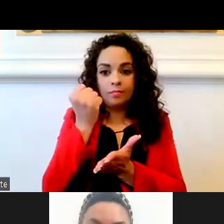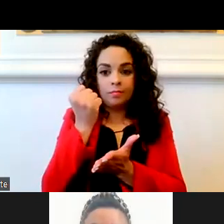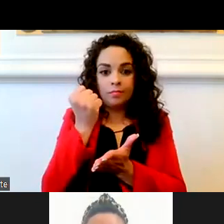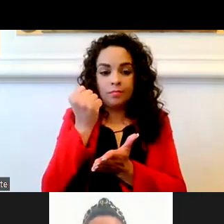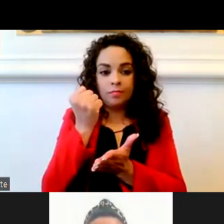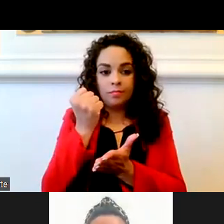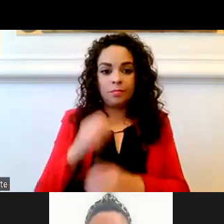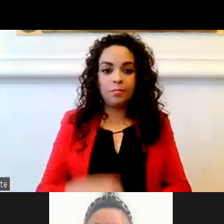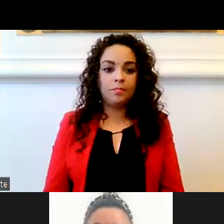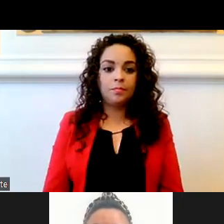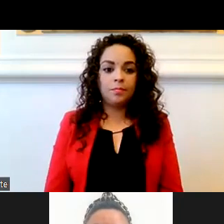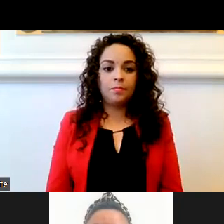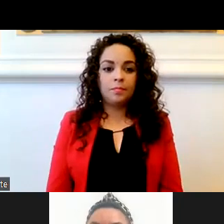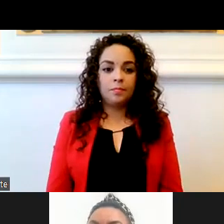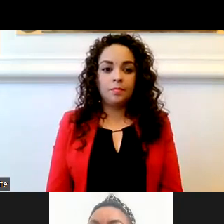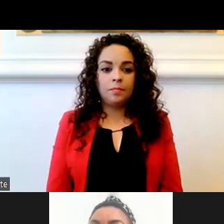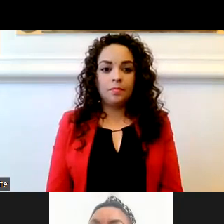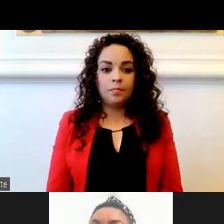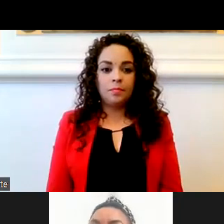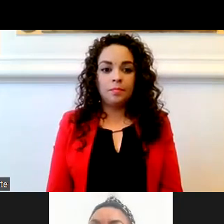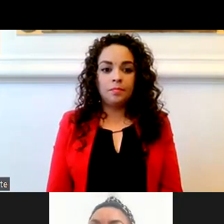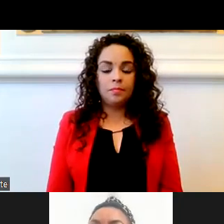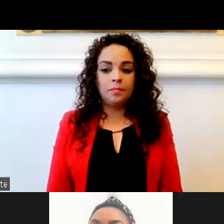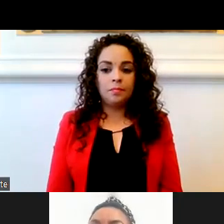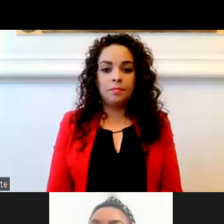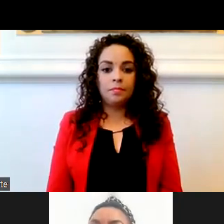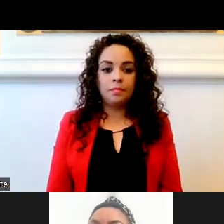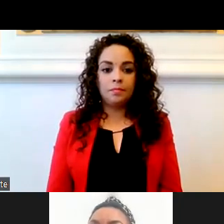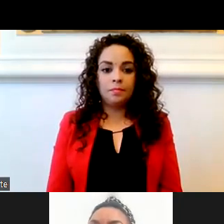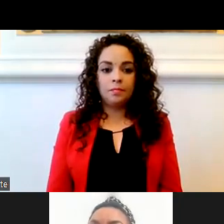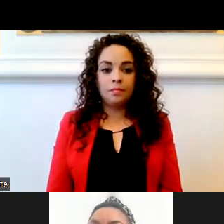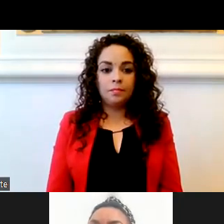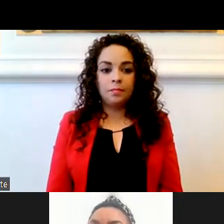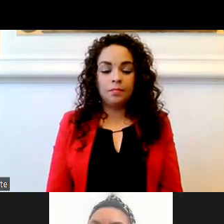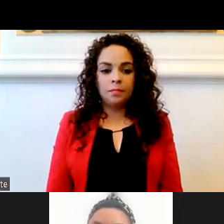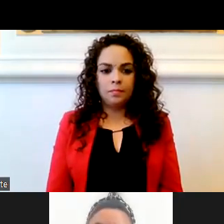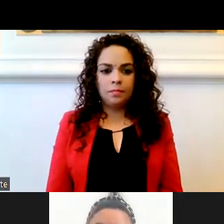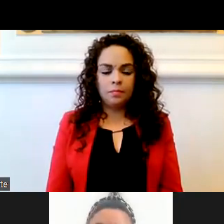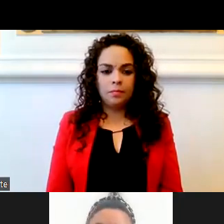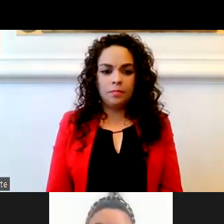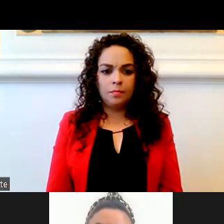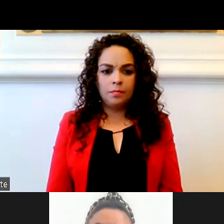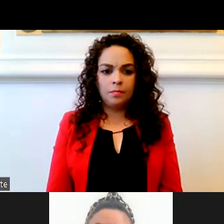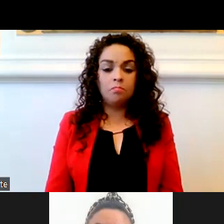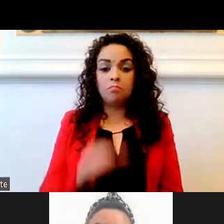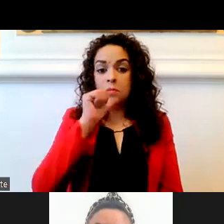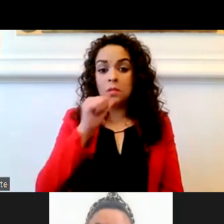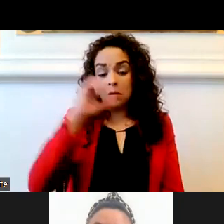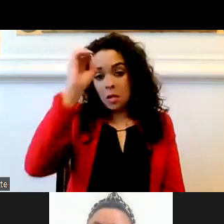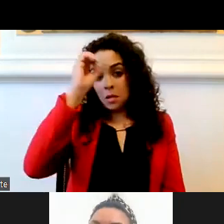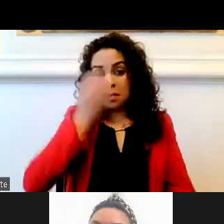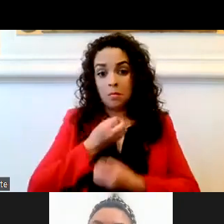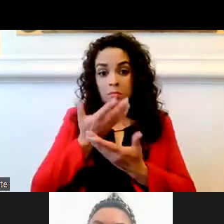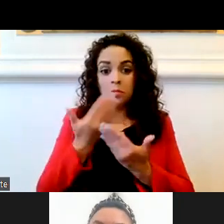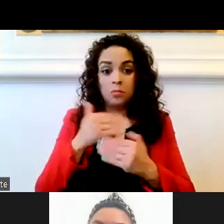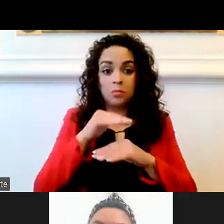vicecoordinadora. Gracias, secretaria. Dado que no se recibieron comentarios al respecto de la sesión extraordinaria del 7 de